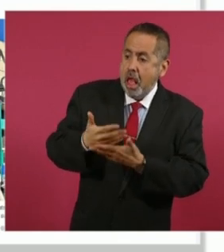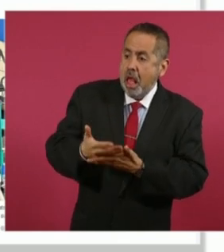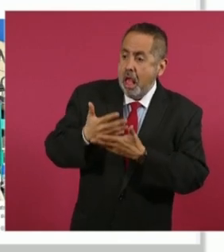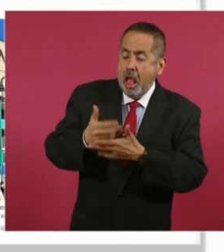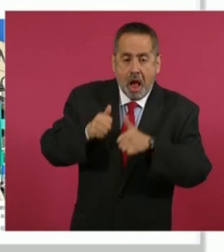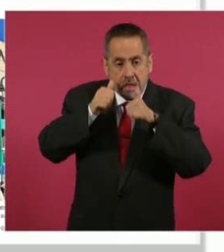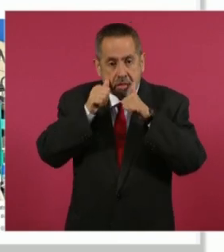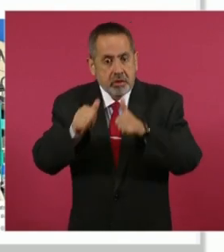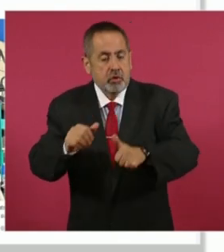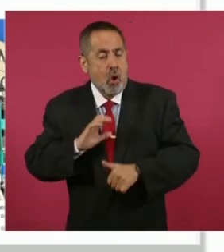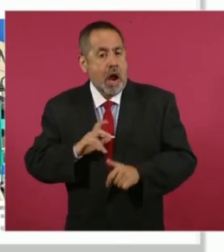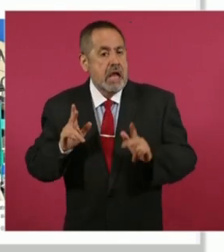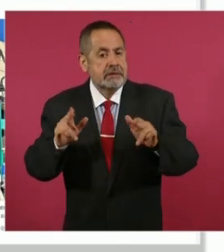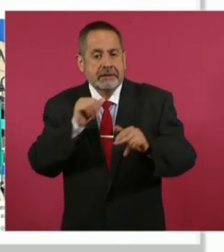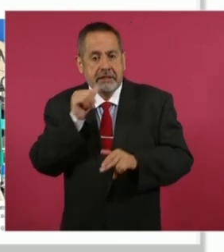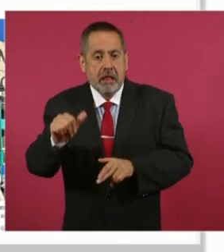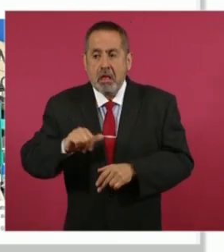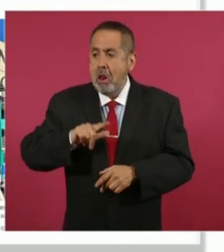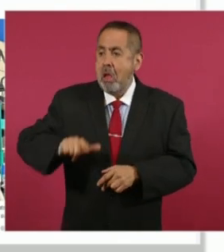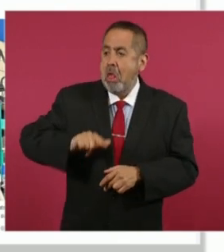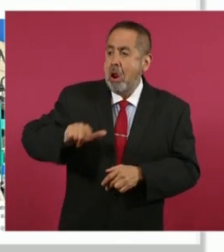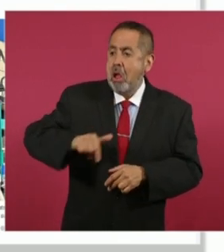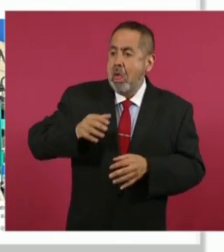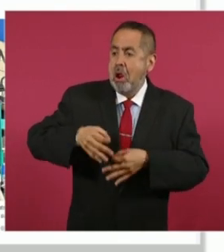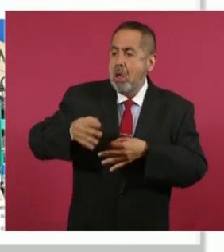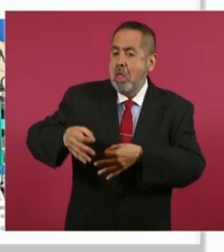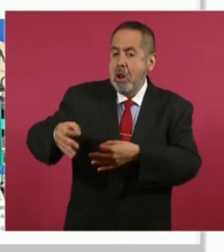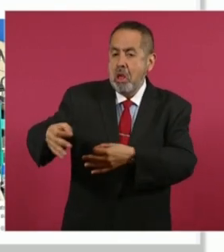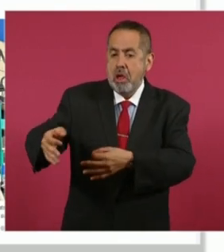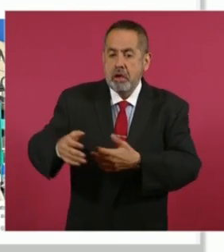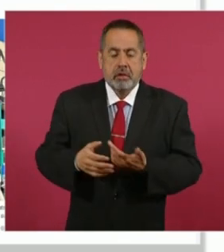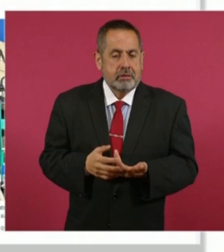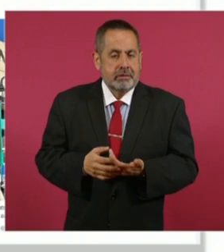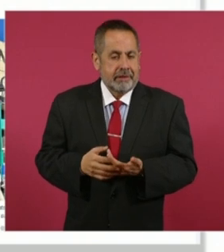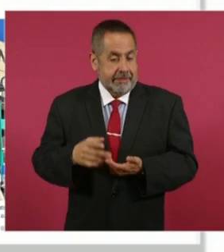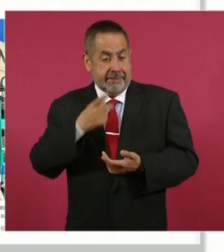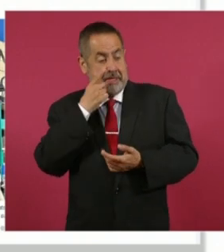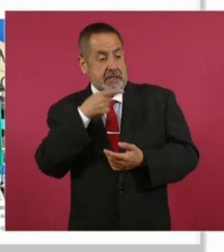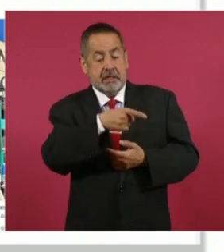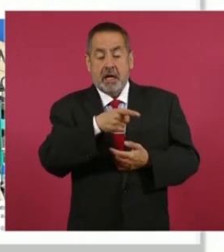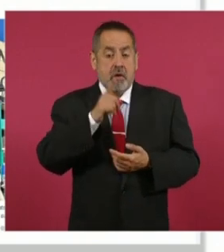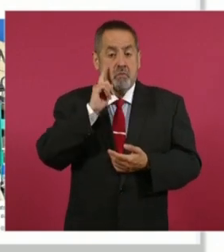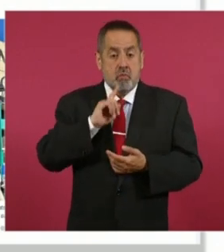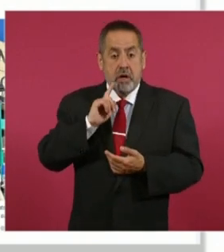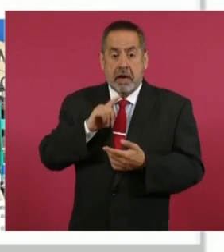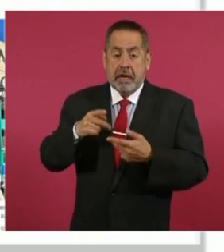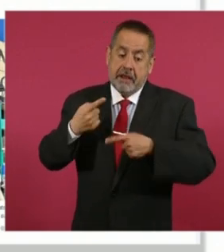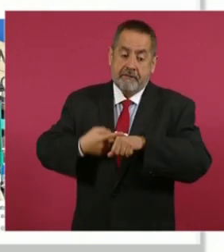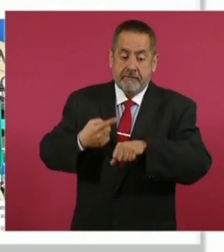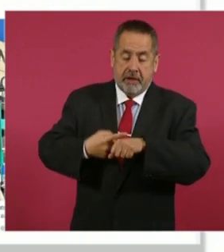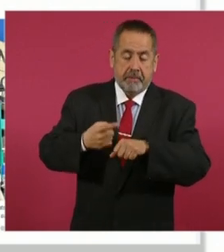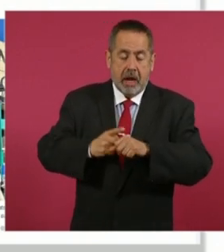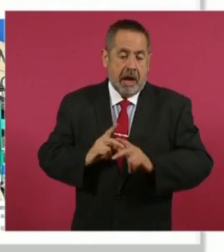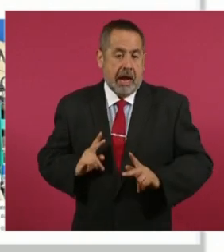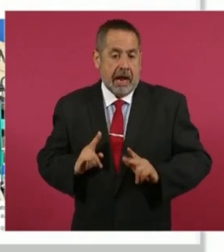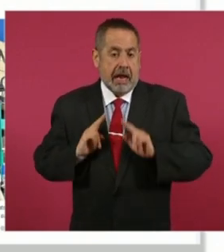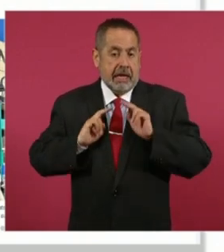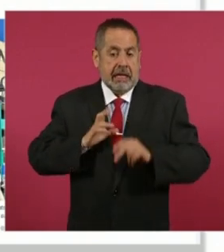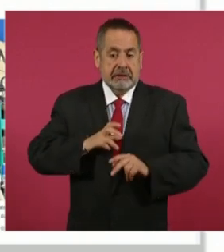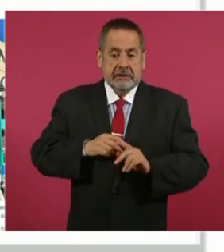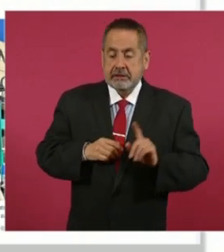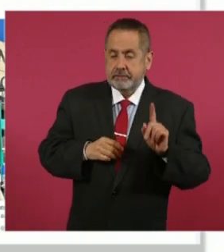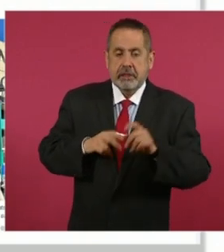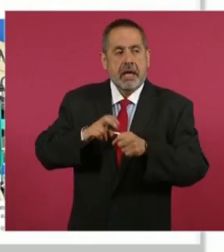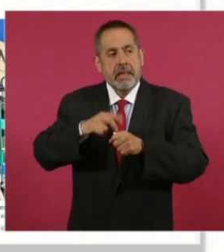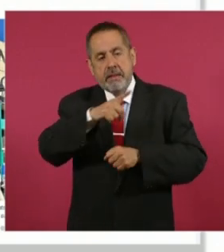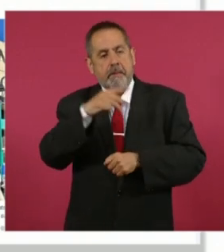cáncer, que describe la supuesta falta de cita a un paciente, a una paciente oncológica en el IMSS